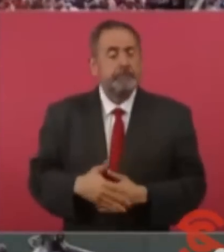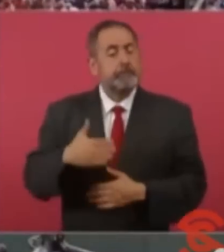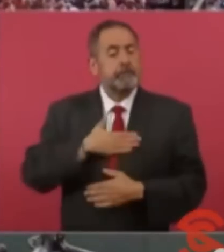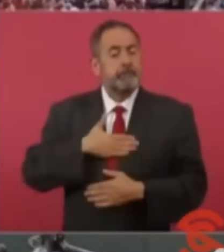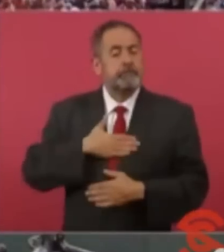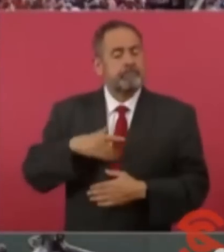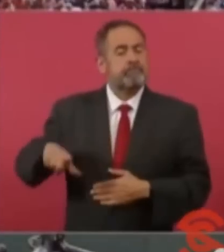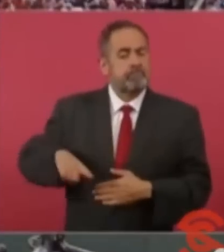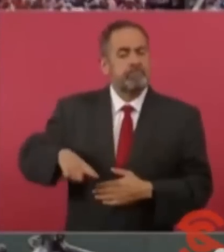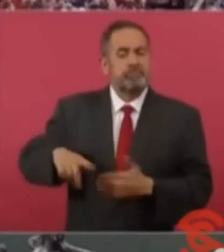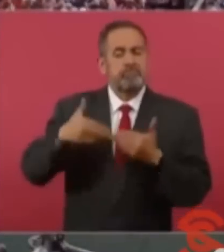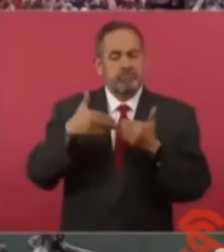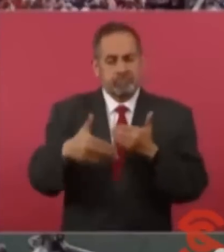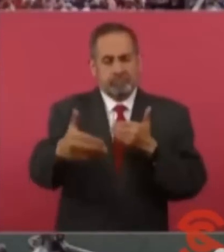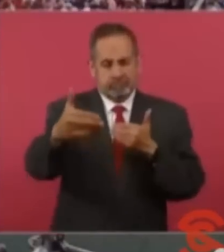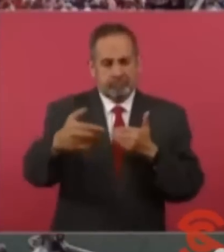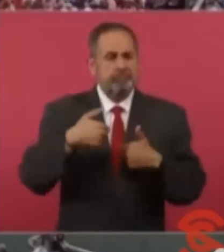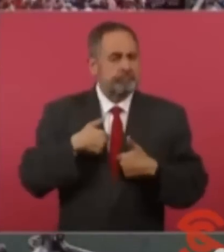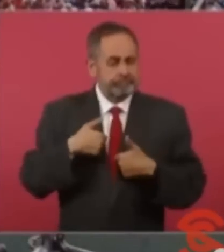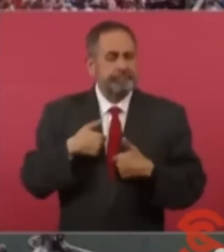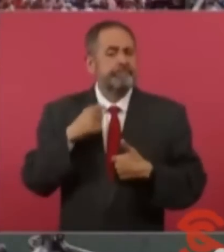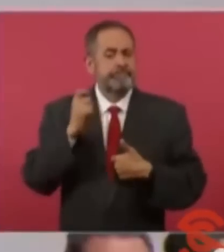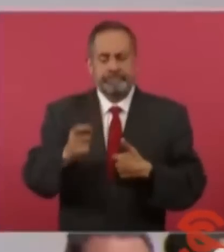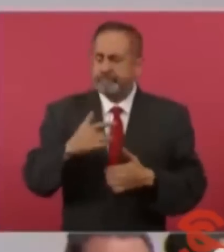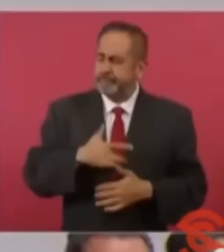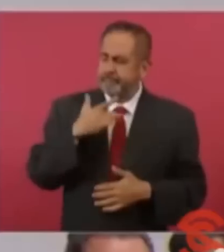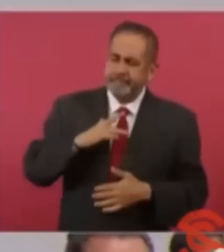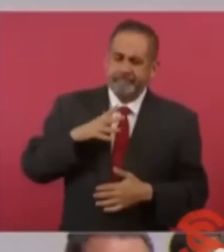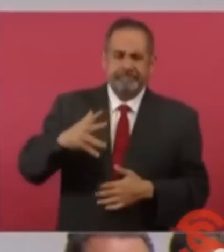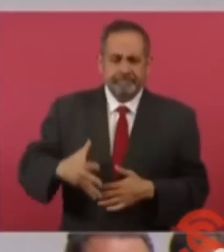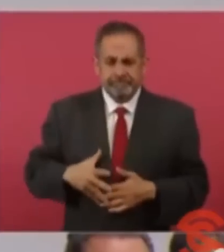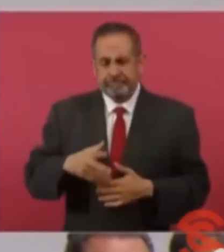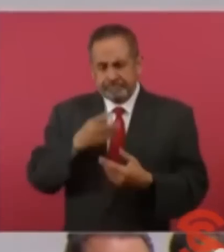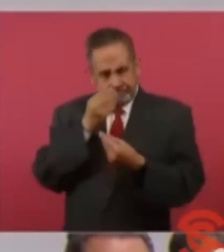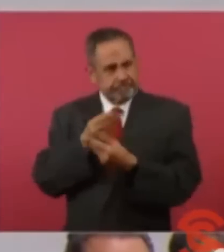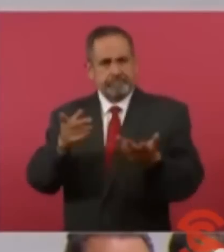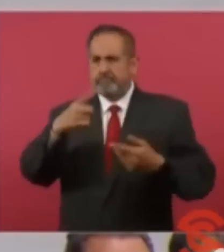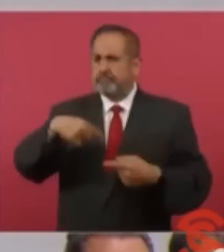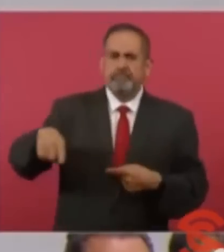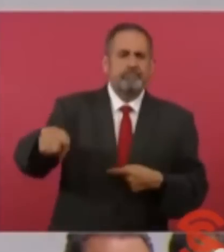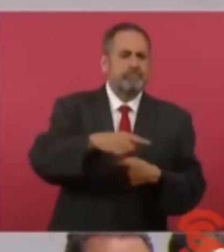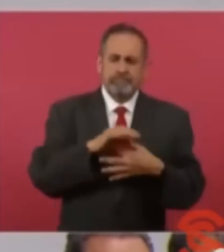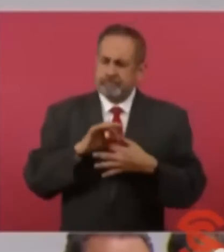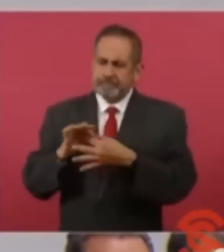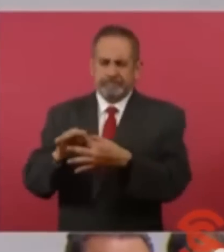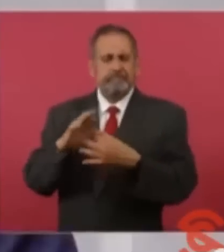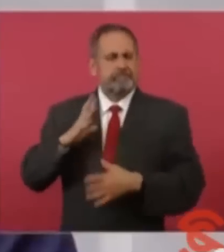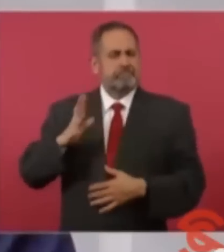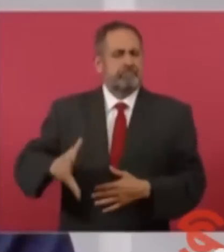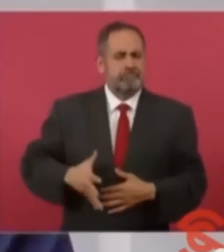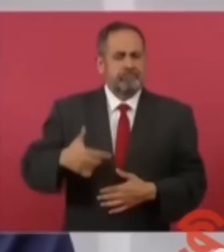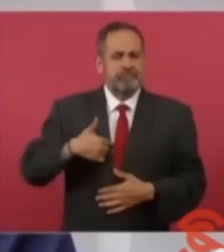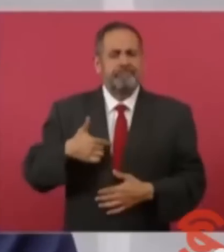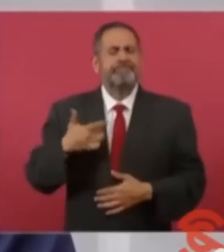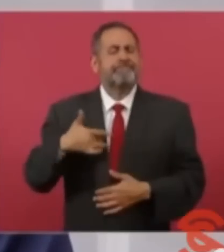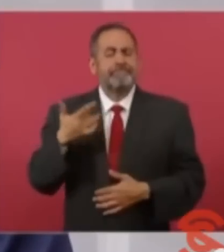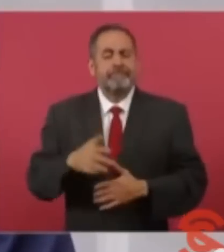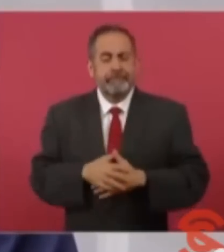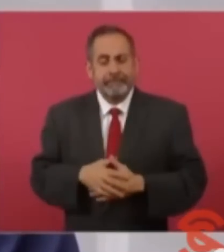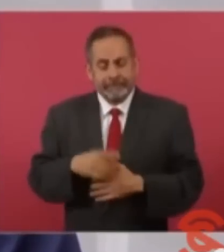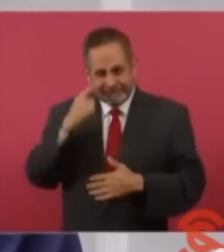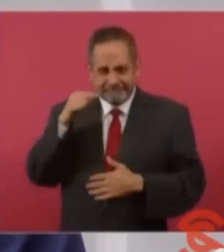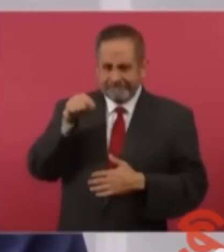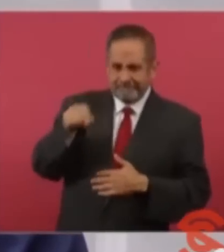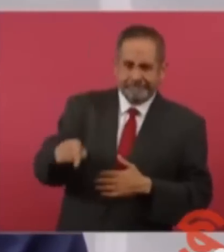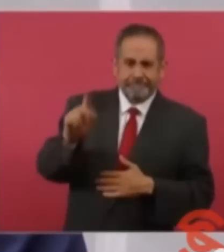y esto es un orgullo compartido con ustedes, no solo rescataremos